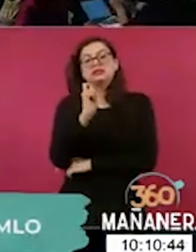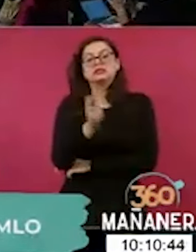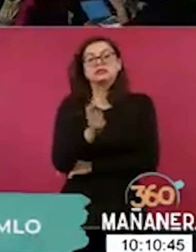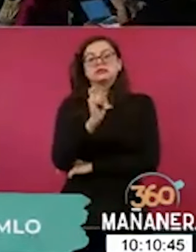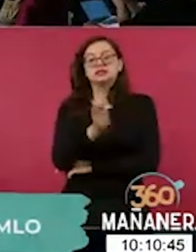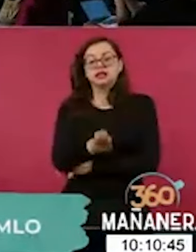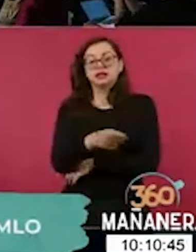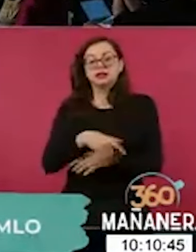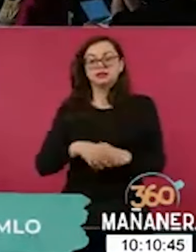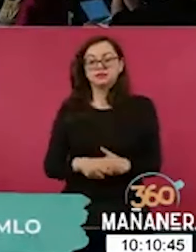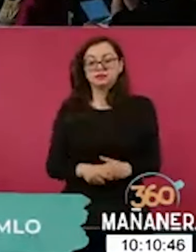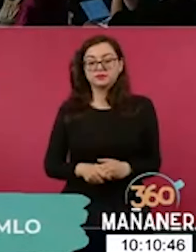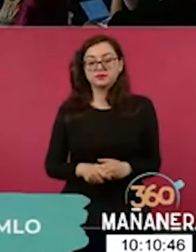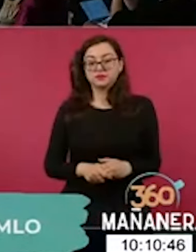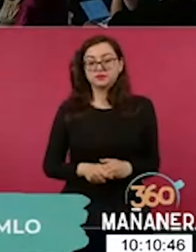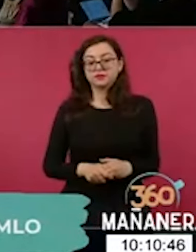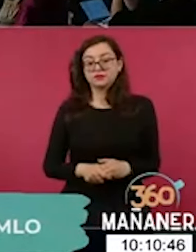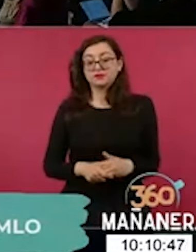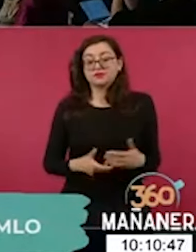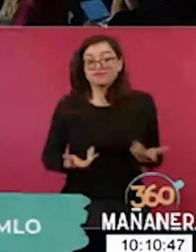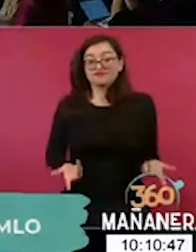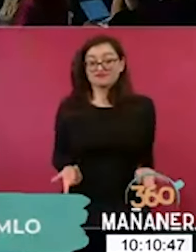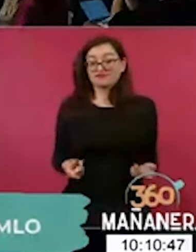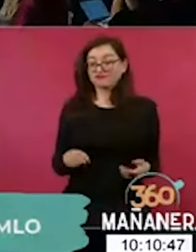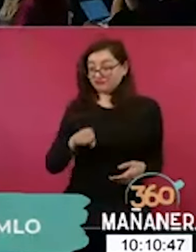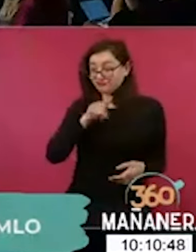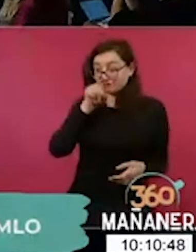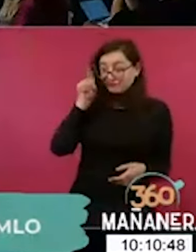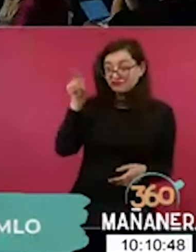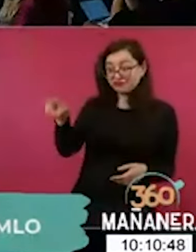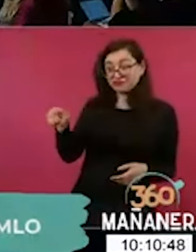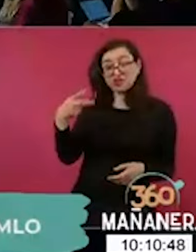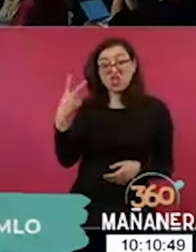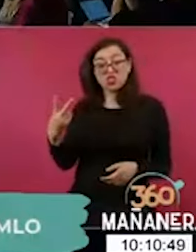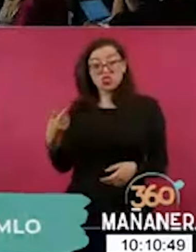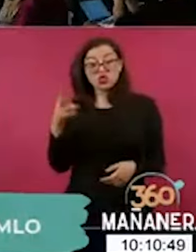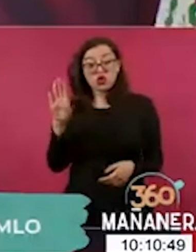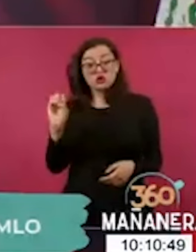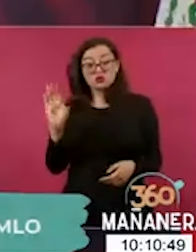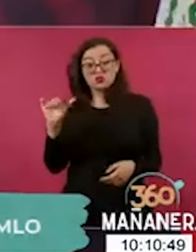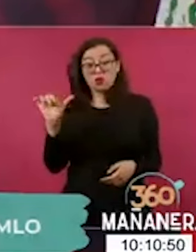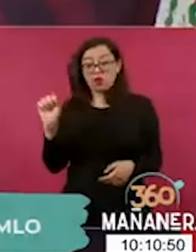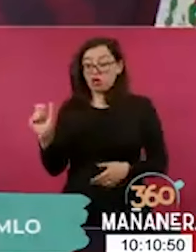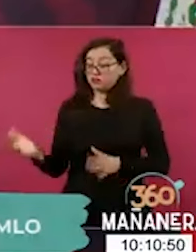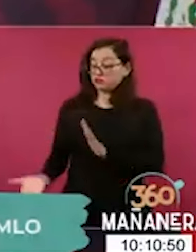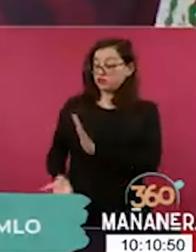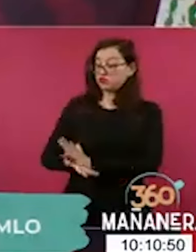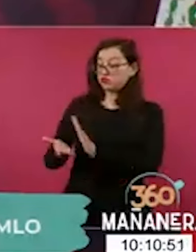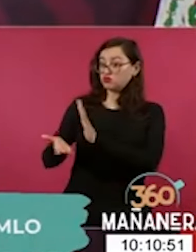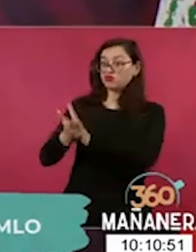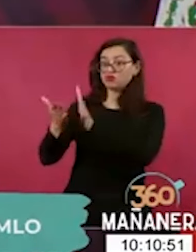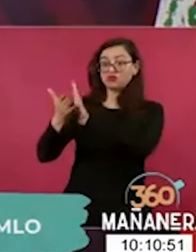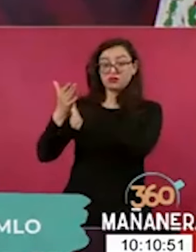Hagan la cuenta. La refinería de Dos Bocas,